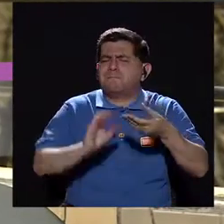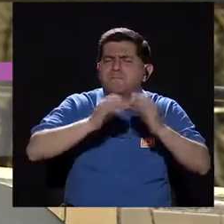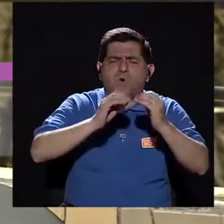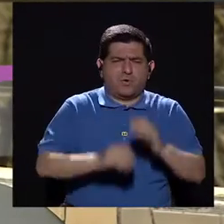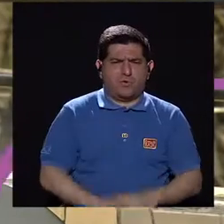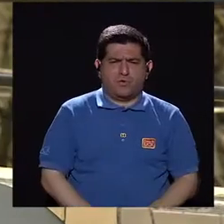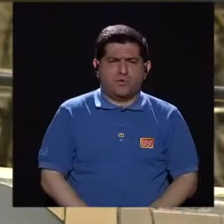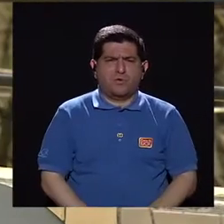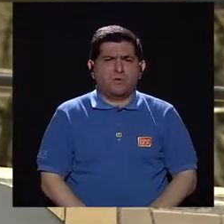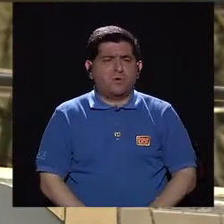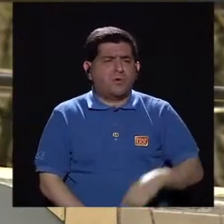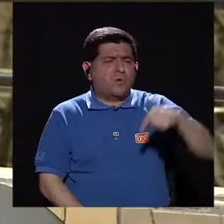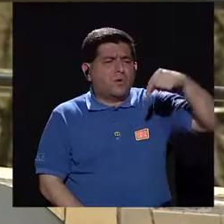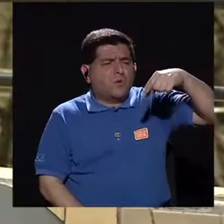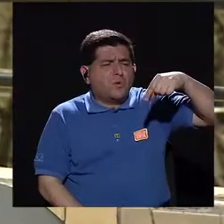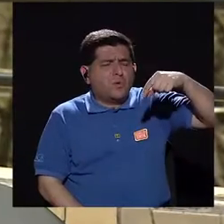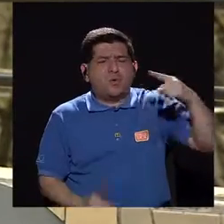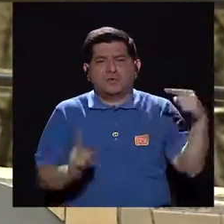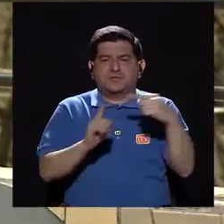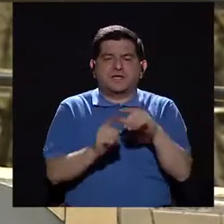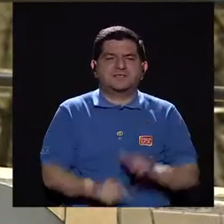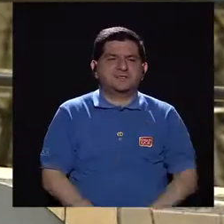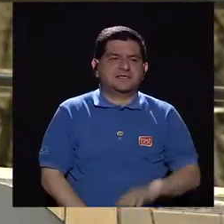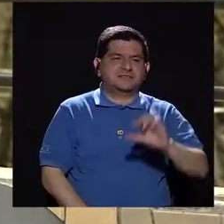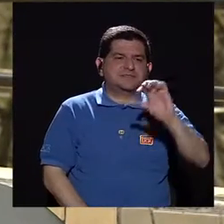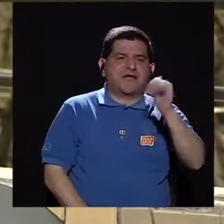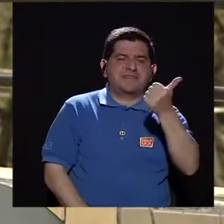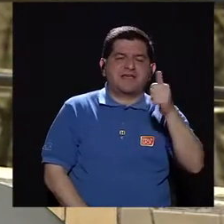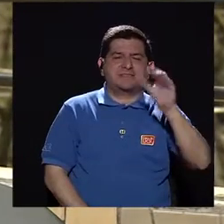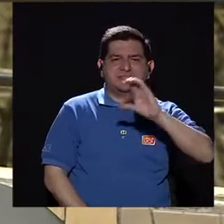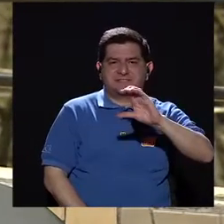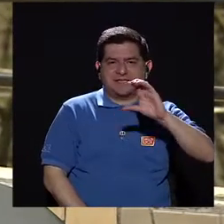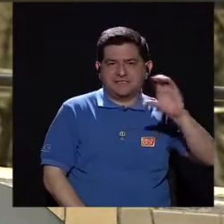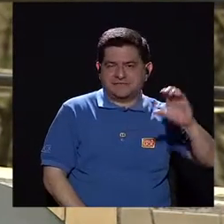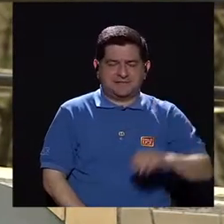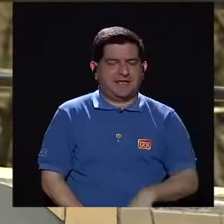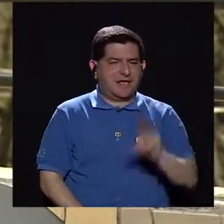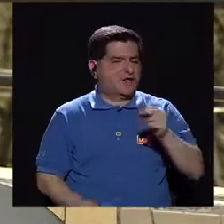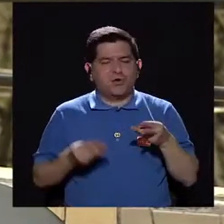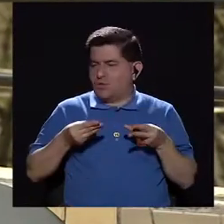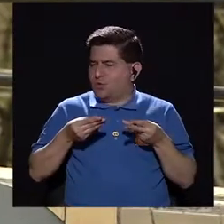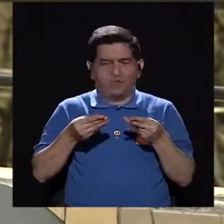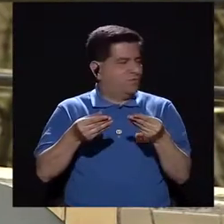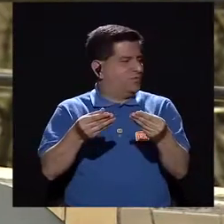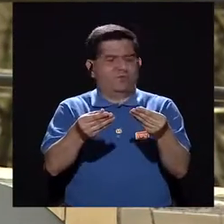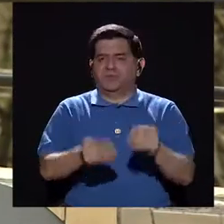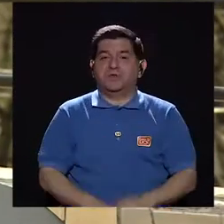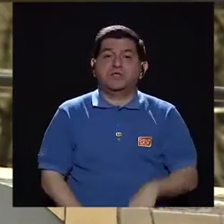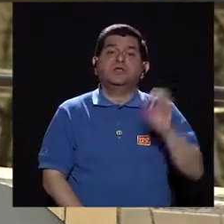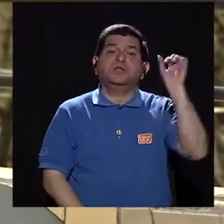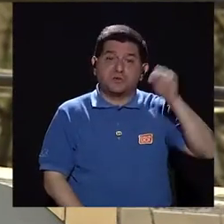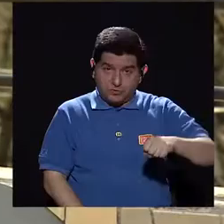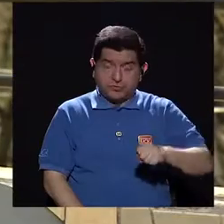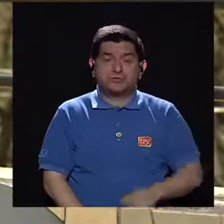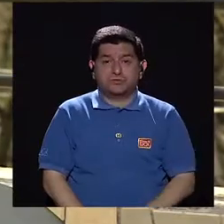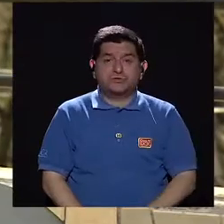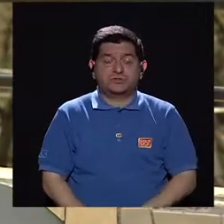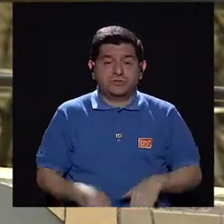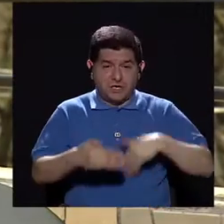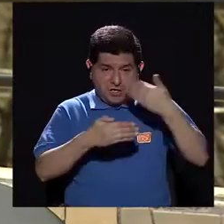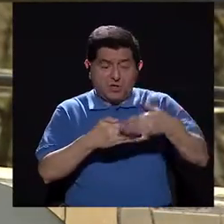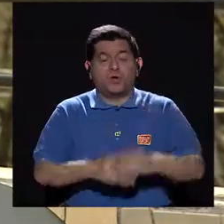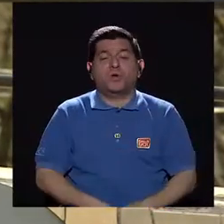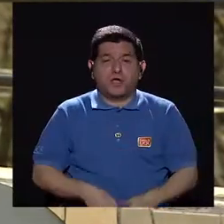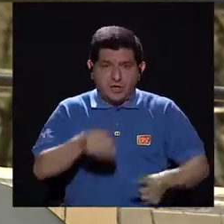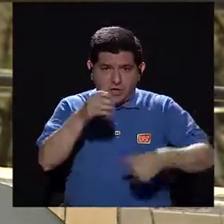poca cantidad, va desde gotas hasta unos 10 cc. No sale fluidamente como si sale la